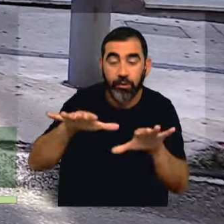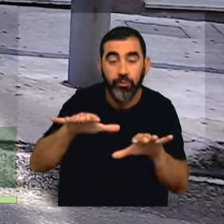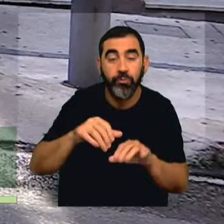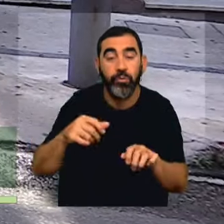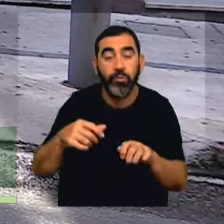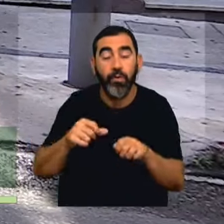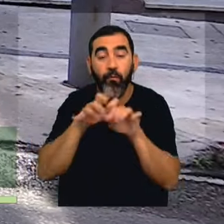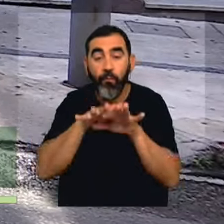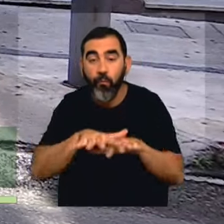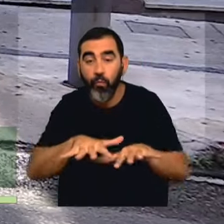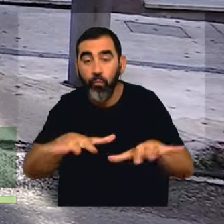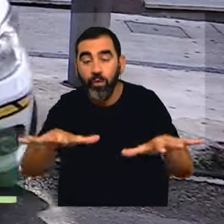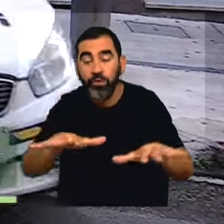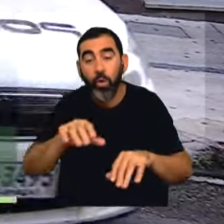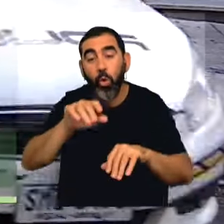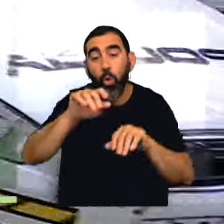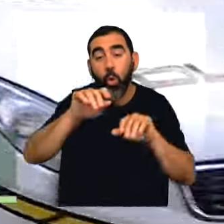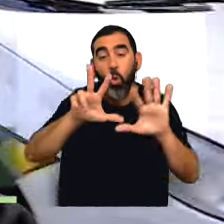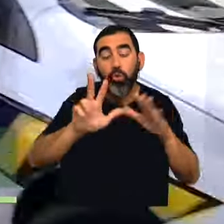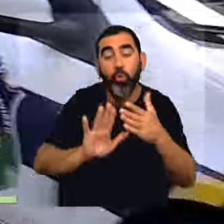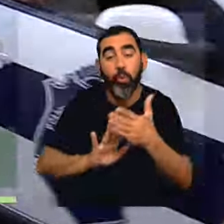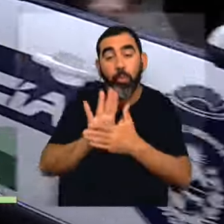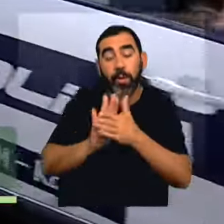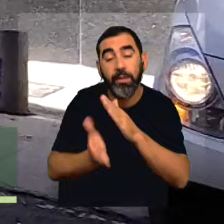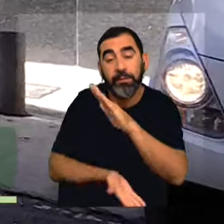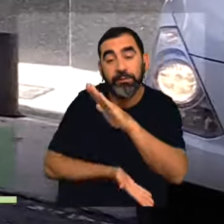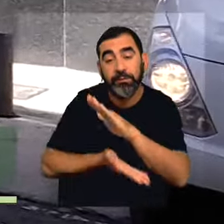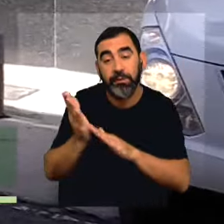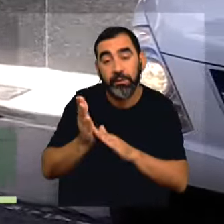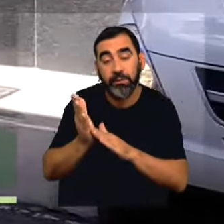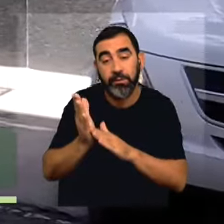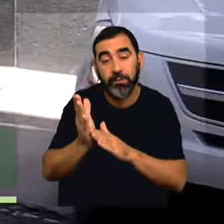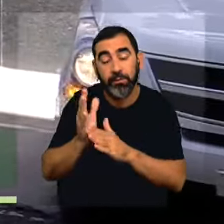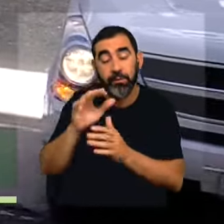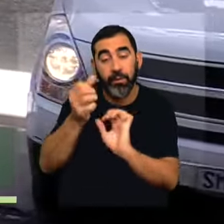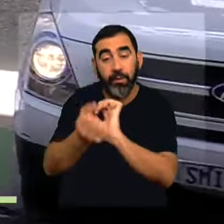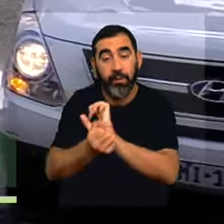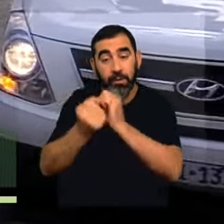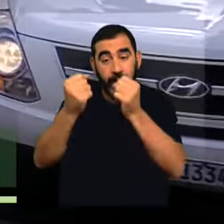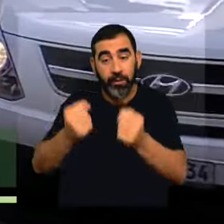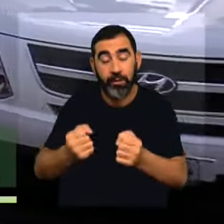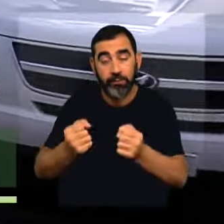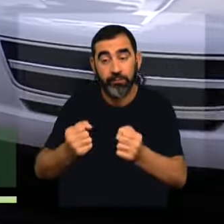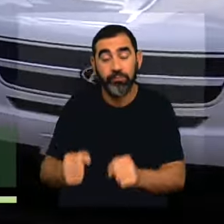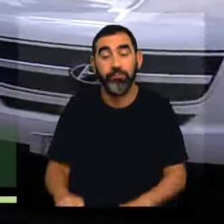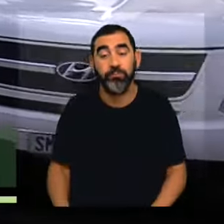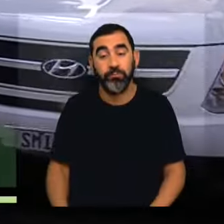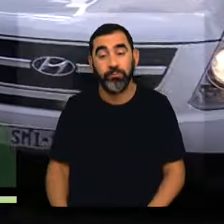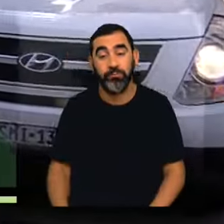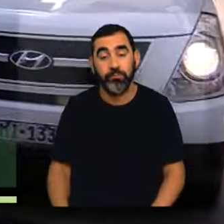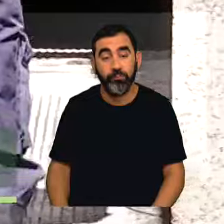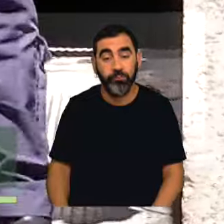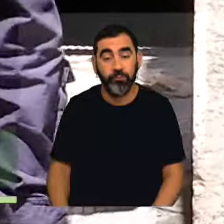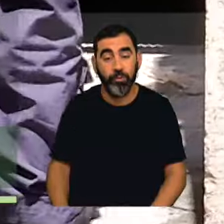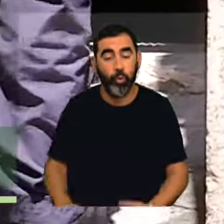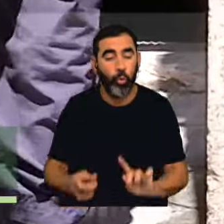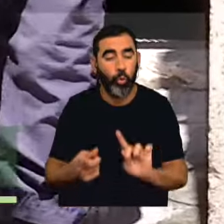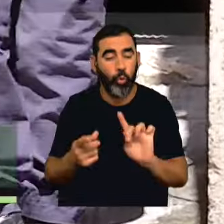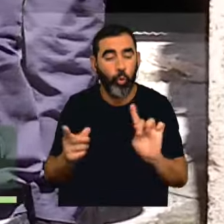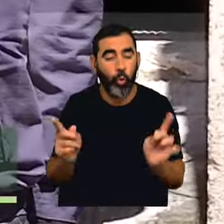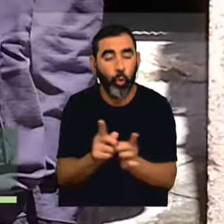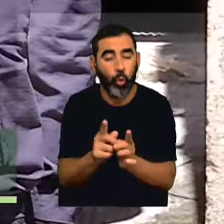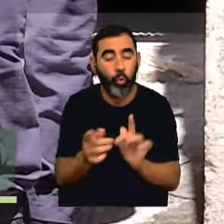influencias a las 8 de la mañana había salido del establecimiento de reclusión y mantuvo un breve contacto